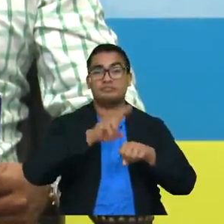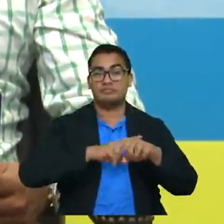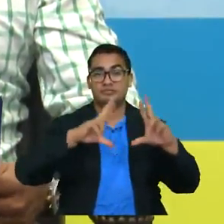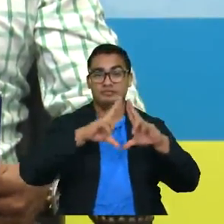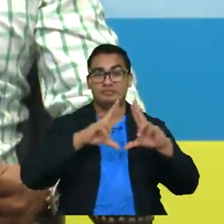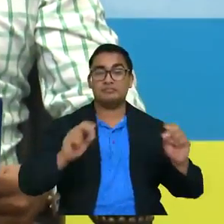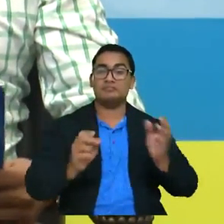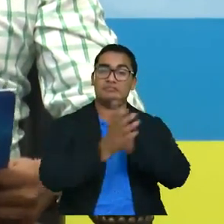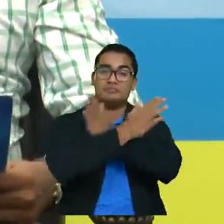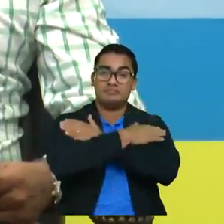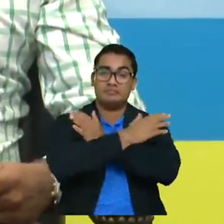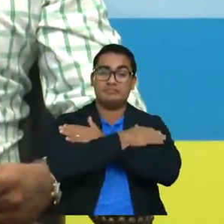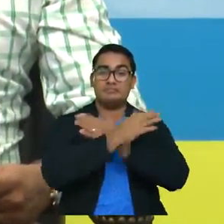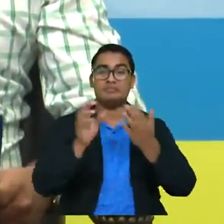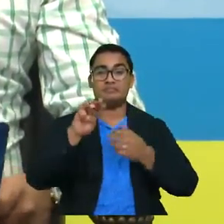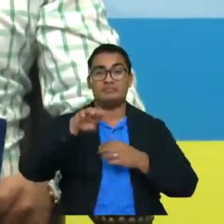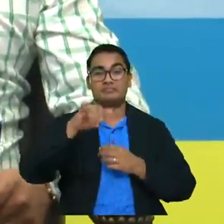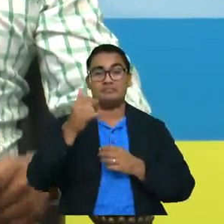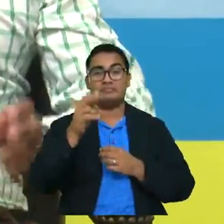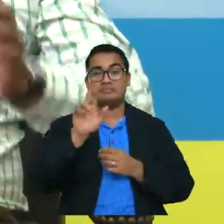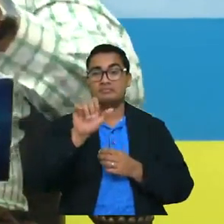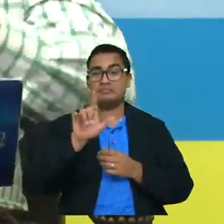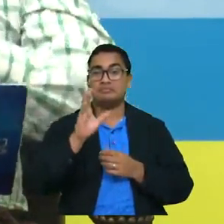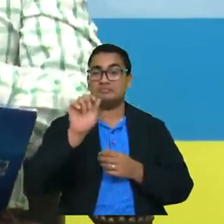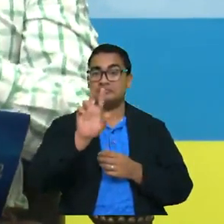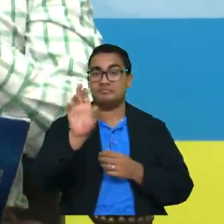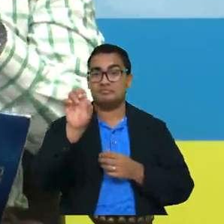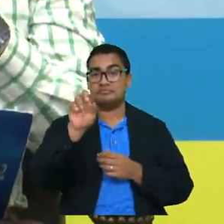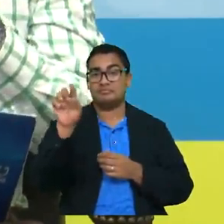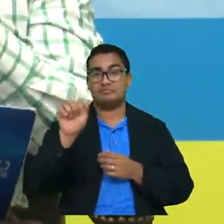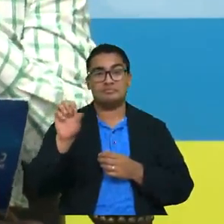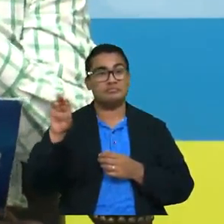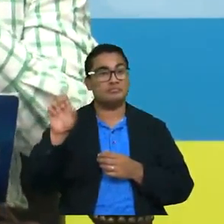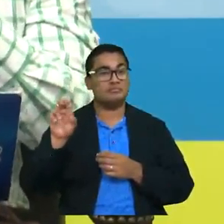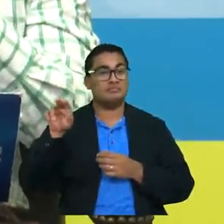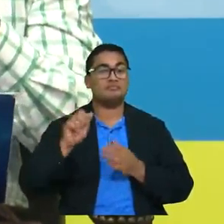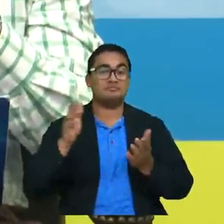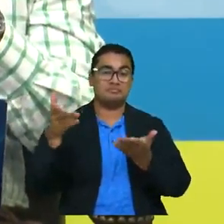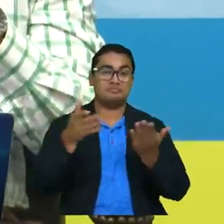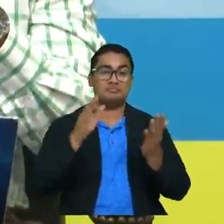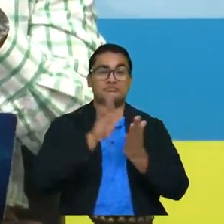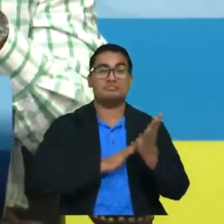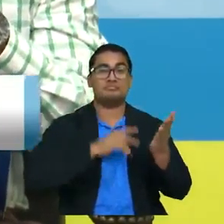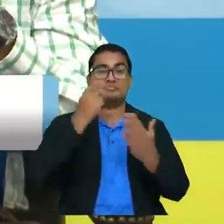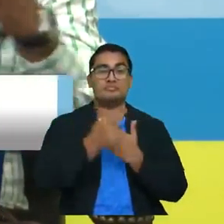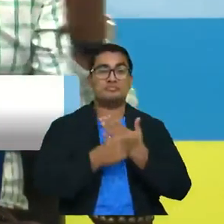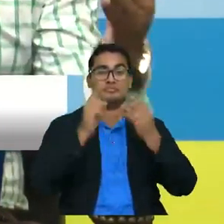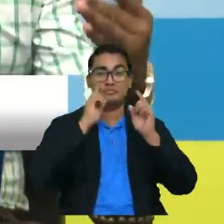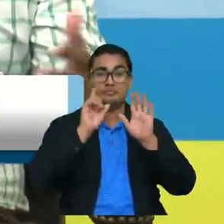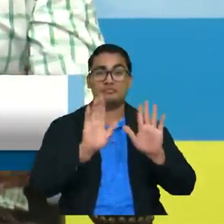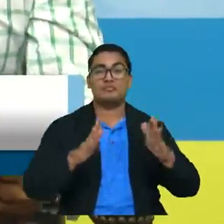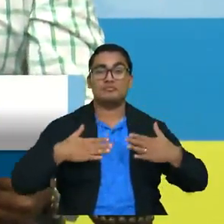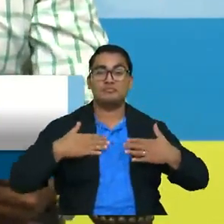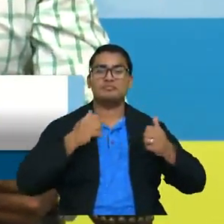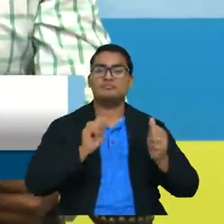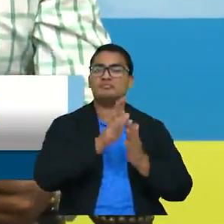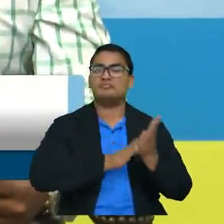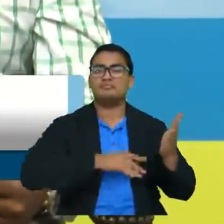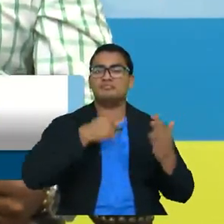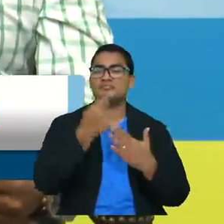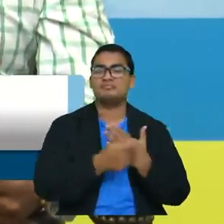Asamblea Nacional. Les saluda Miguel Carranza Mena y les doy la bienvenida a un programa más de Prevenir Es Salud, un programa donde conversamos